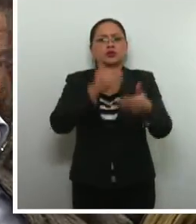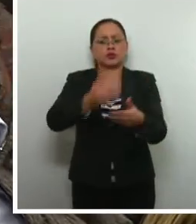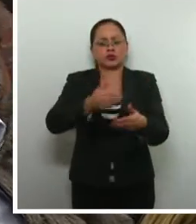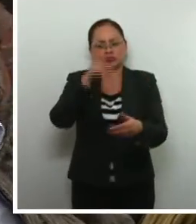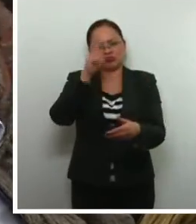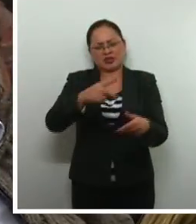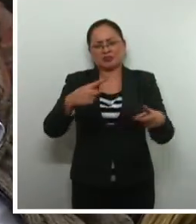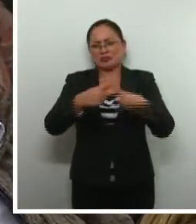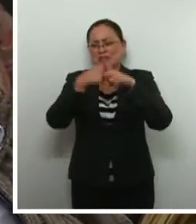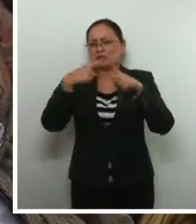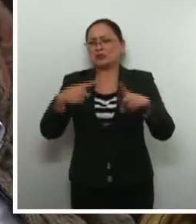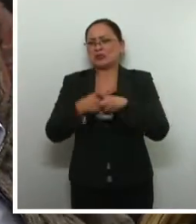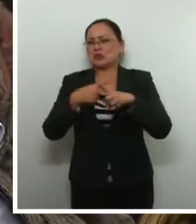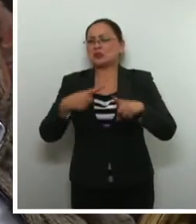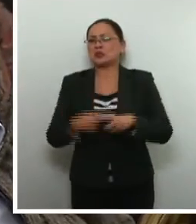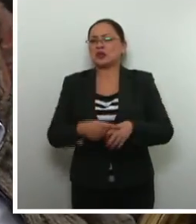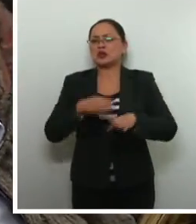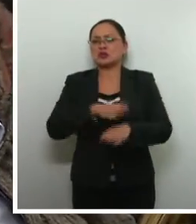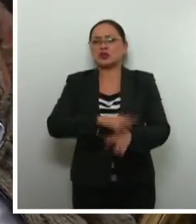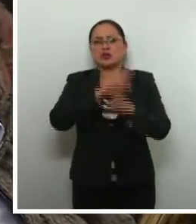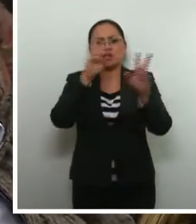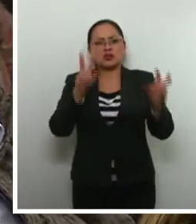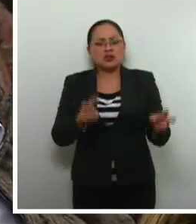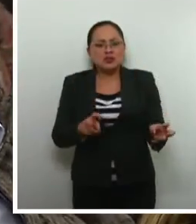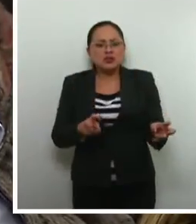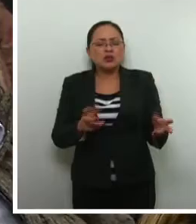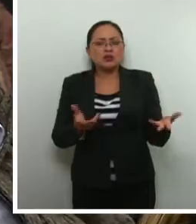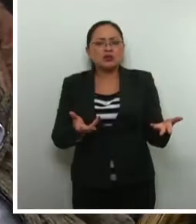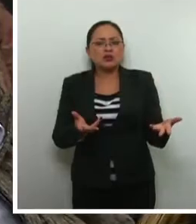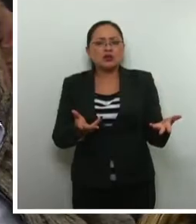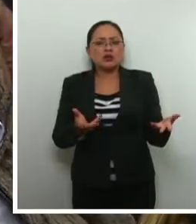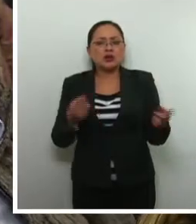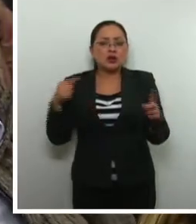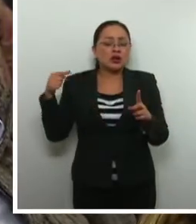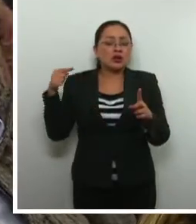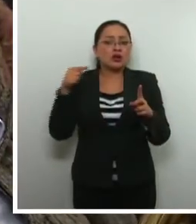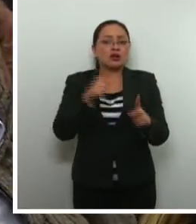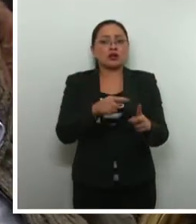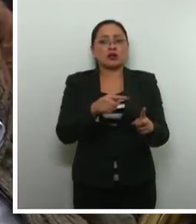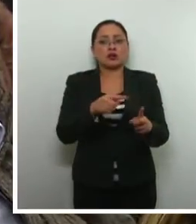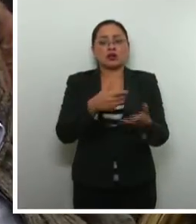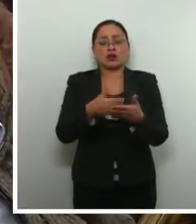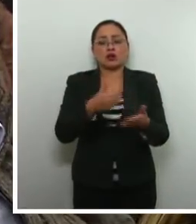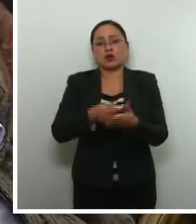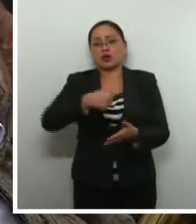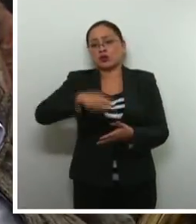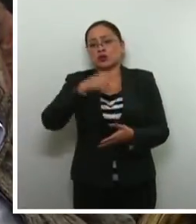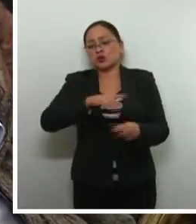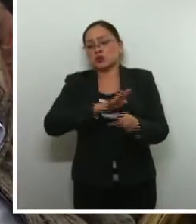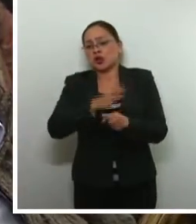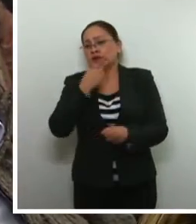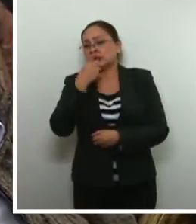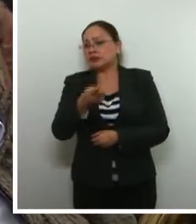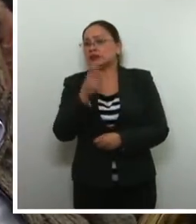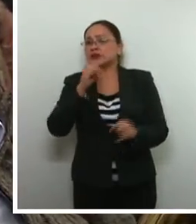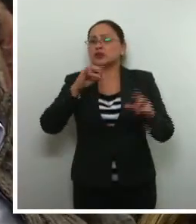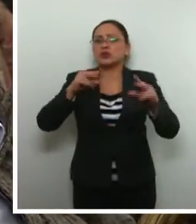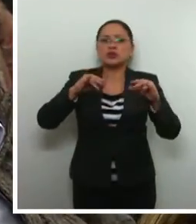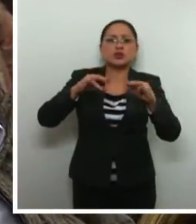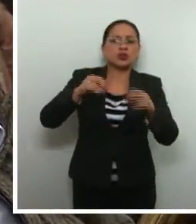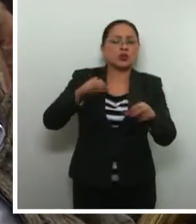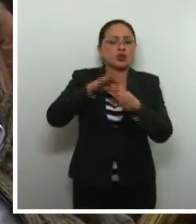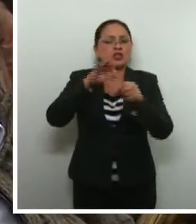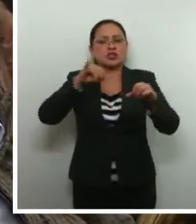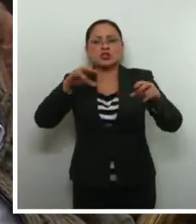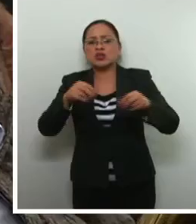totalmente equivocado respecto de este punto. No se trata de lo que aquí se mencionaba respecto de que si se pierden votaciones,